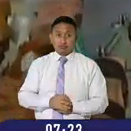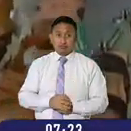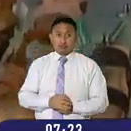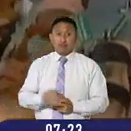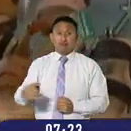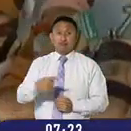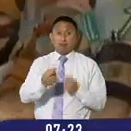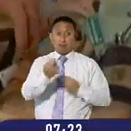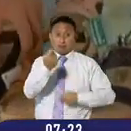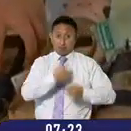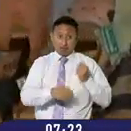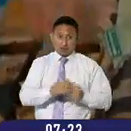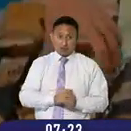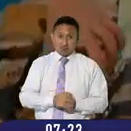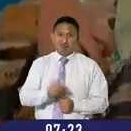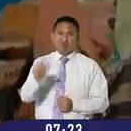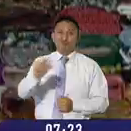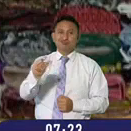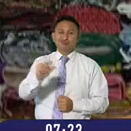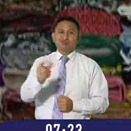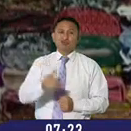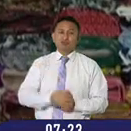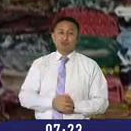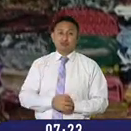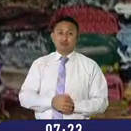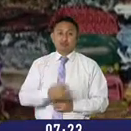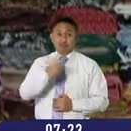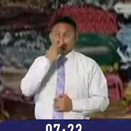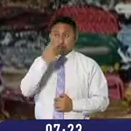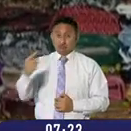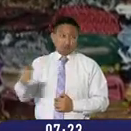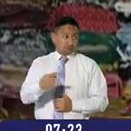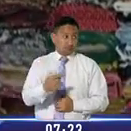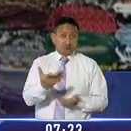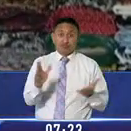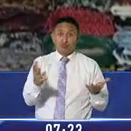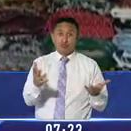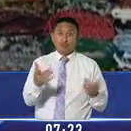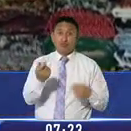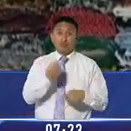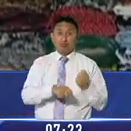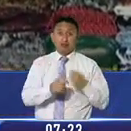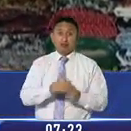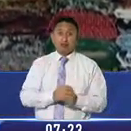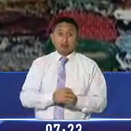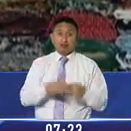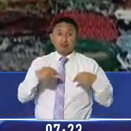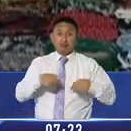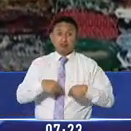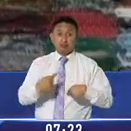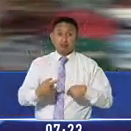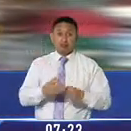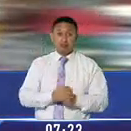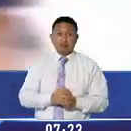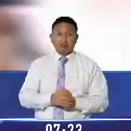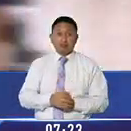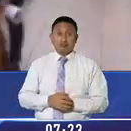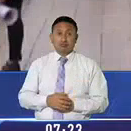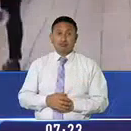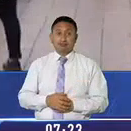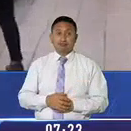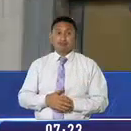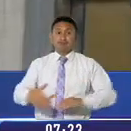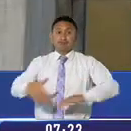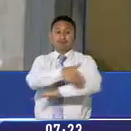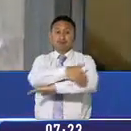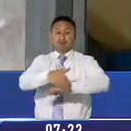son bajas, bajas, bajas. Como usted podrá ver, el almacén está vacío, no hay ventas, solamente estamos haciendo lo que son pequeños despachos. En la avenida Olmedo, en este